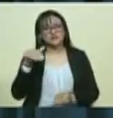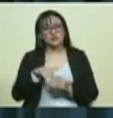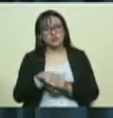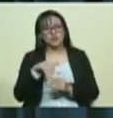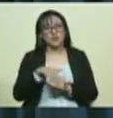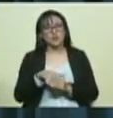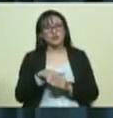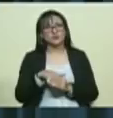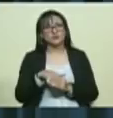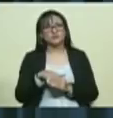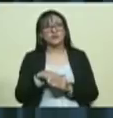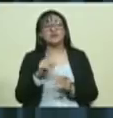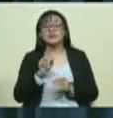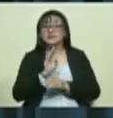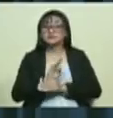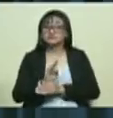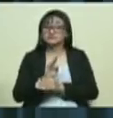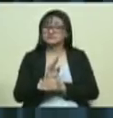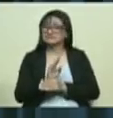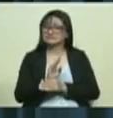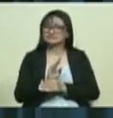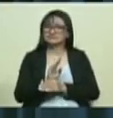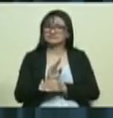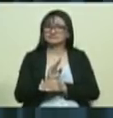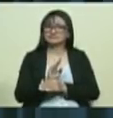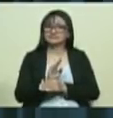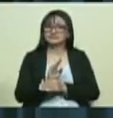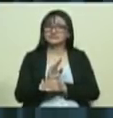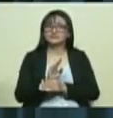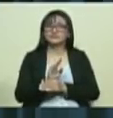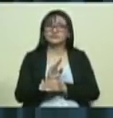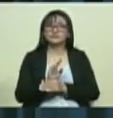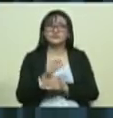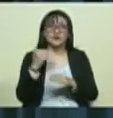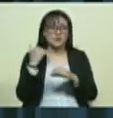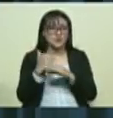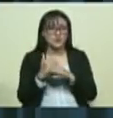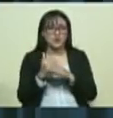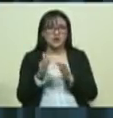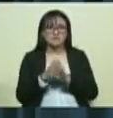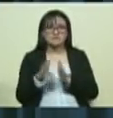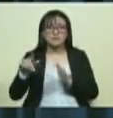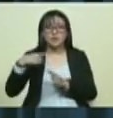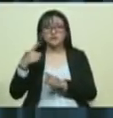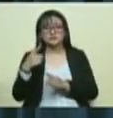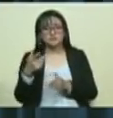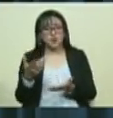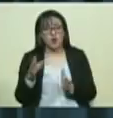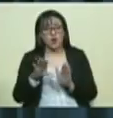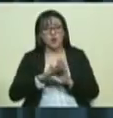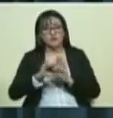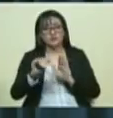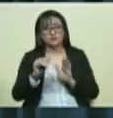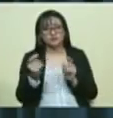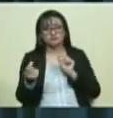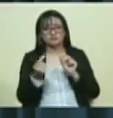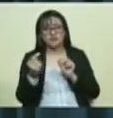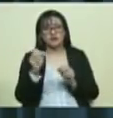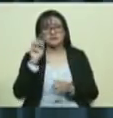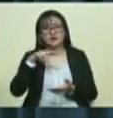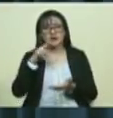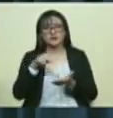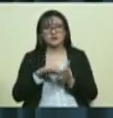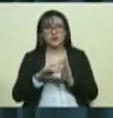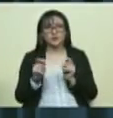deben ser preservados y serán preservados en la otra en el próximo proyecto constitucional que está discutiendo la asamblea nacional